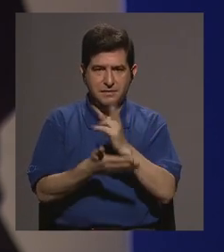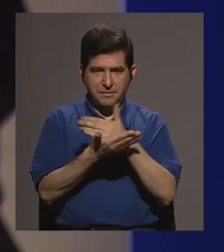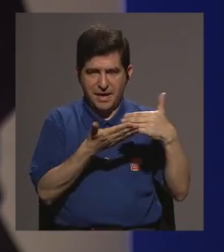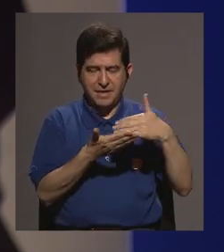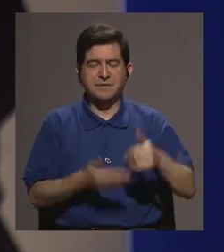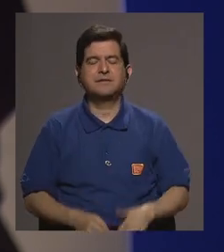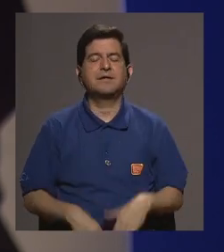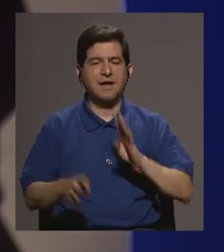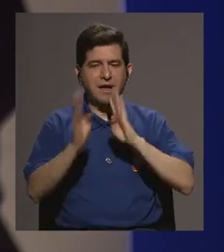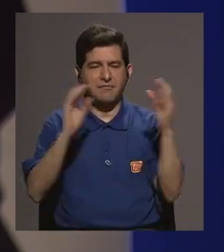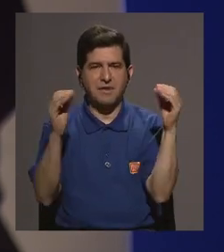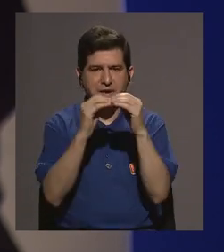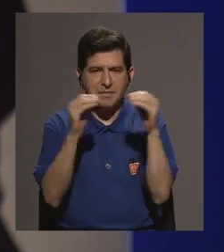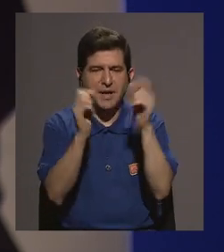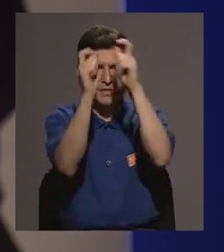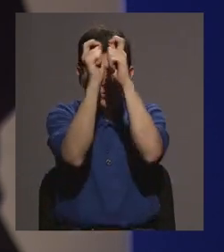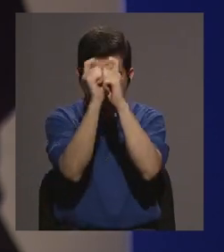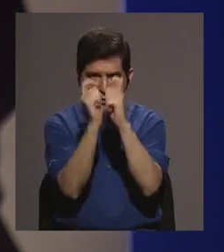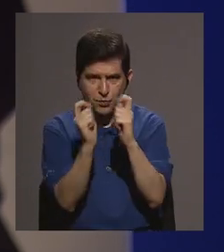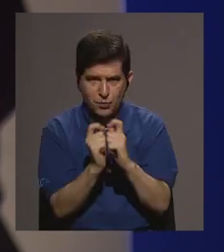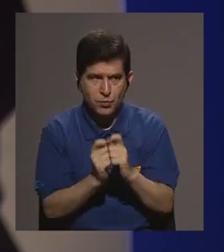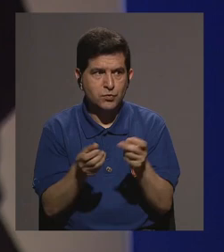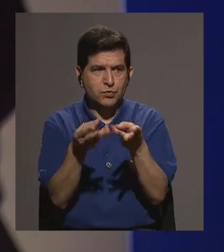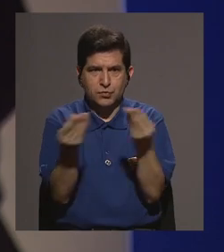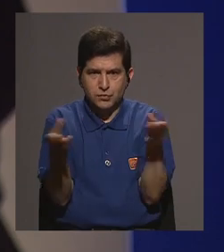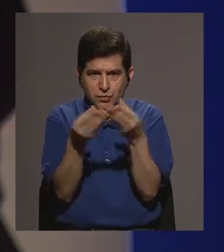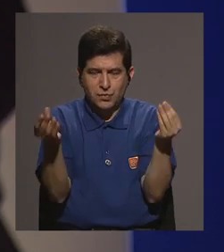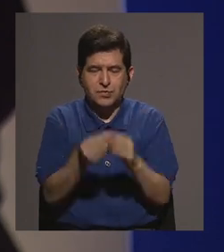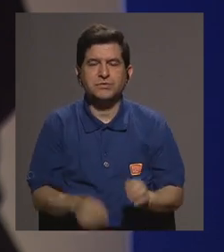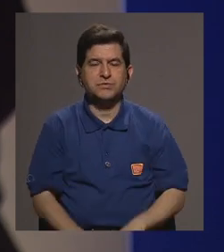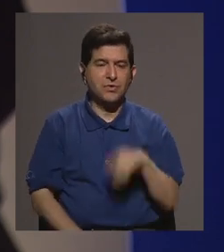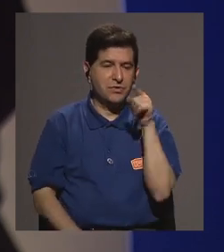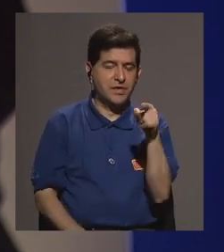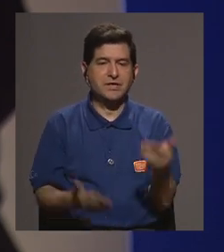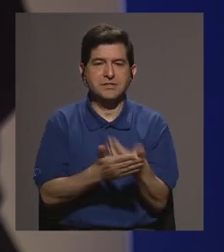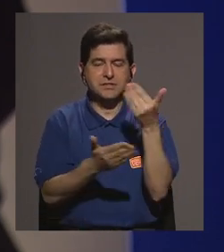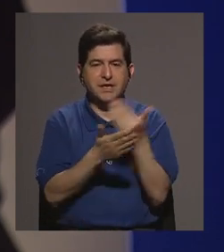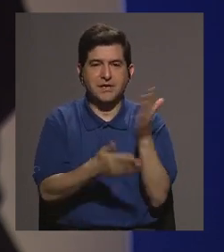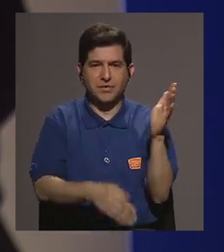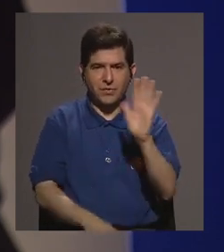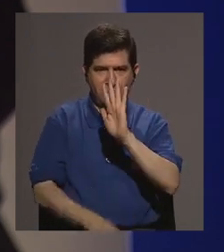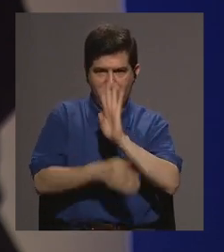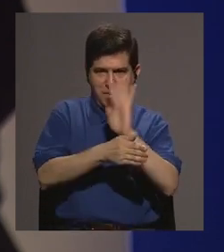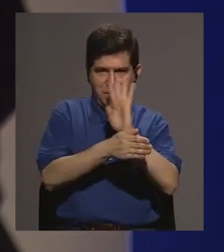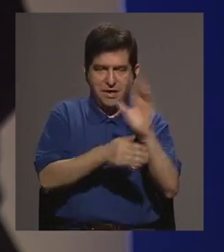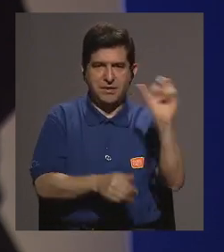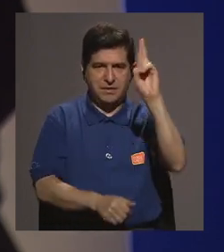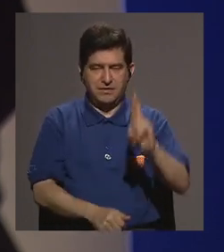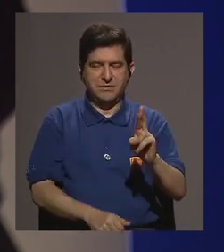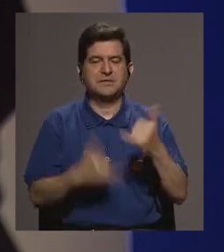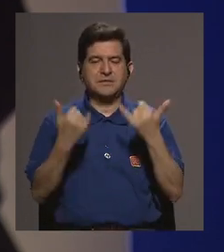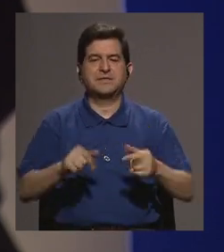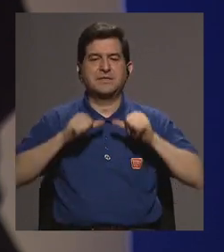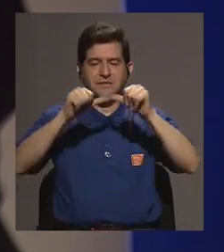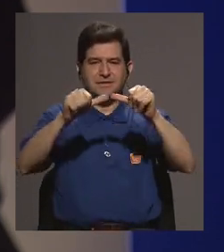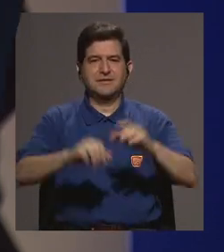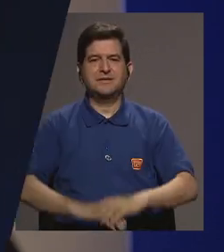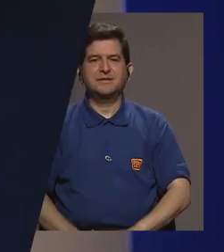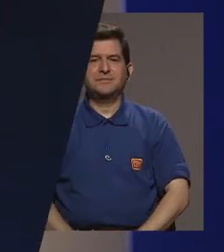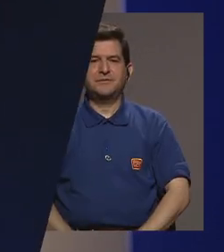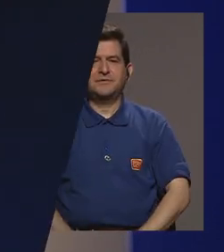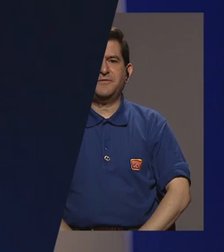vamos a conversar con ellos más sobre los aspectos de producción de este en el nuevo filme costarricense